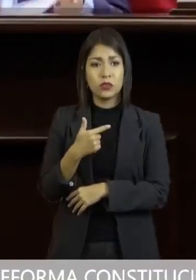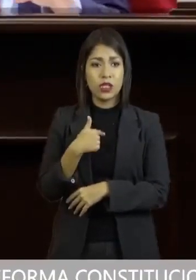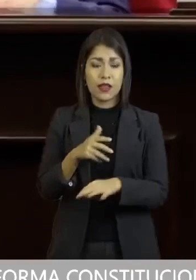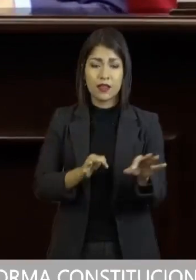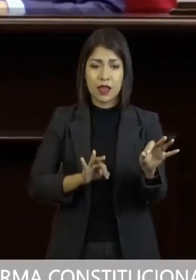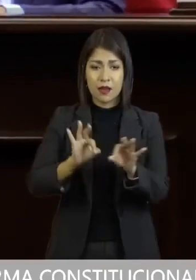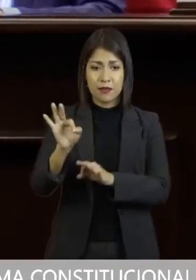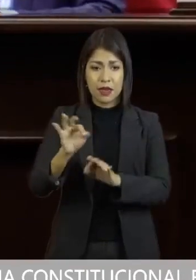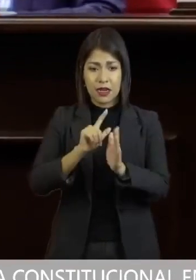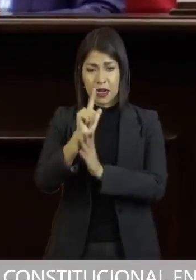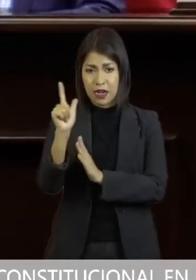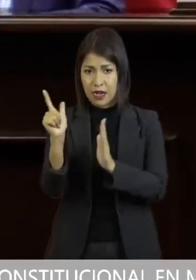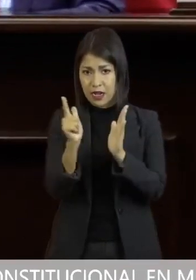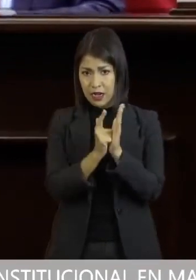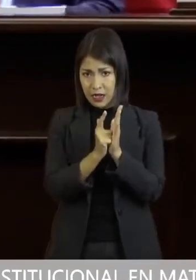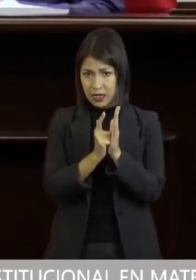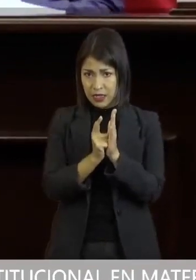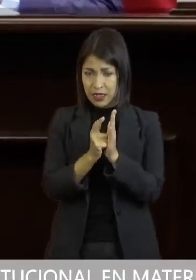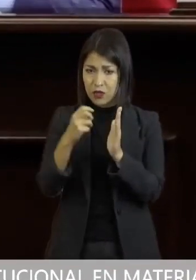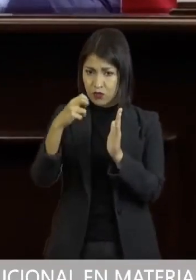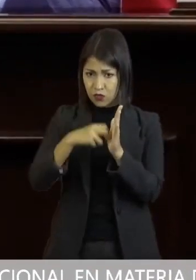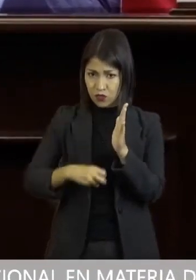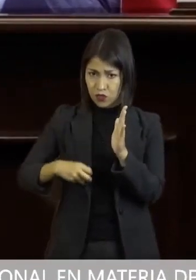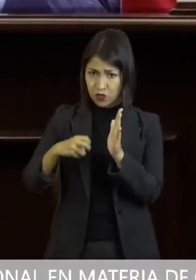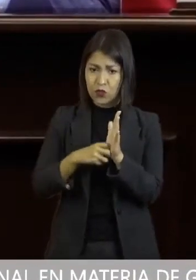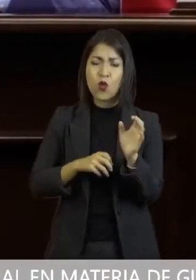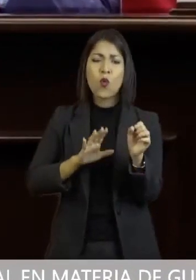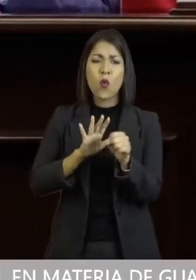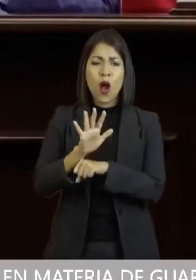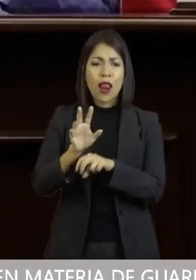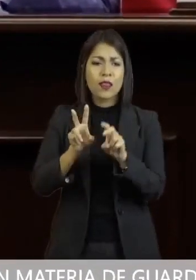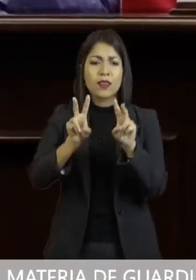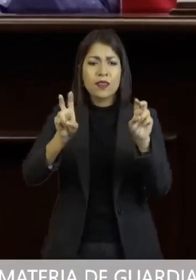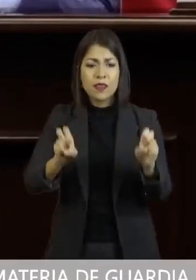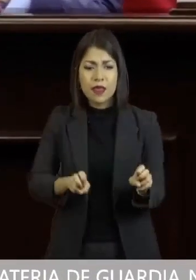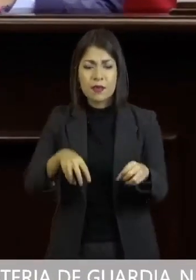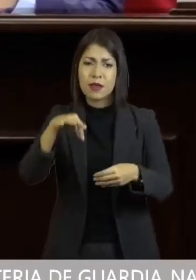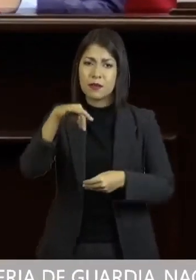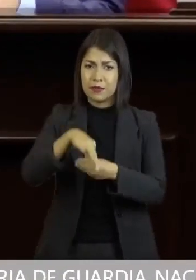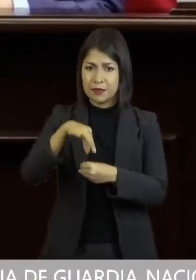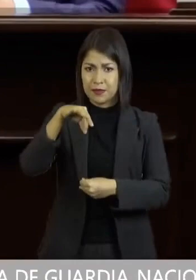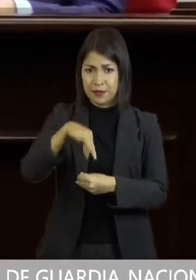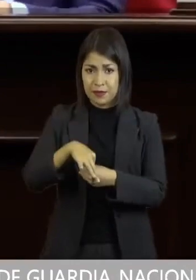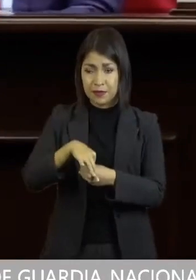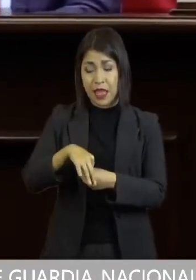eléctrica. Esta se ve un poco más lejana, pero yo no la descartaría.